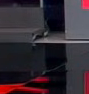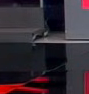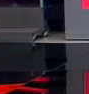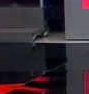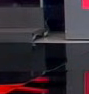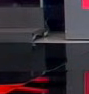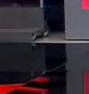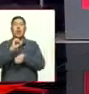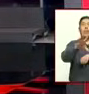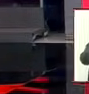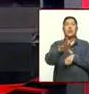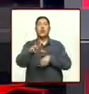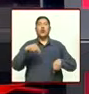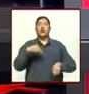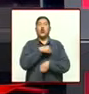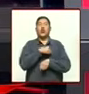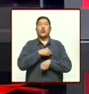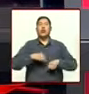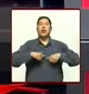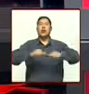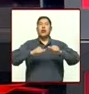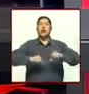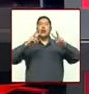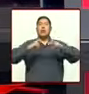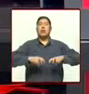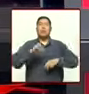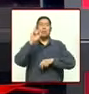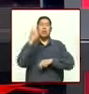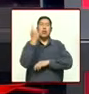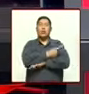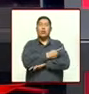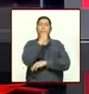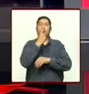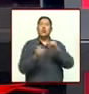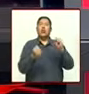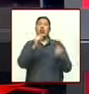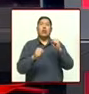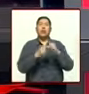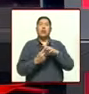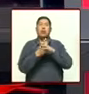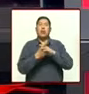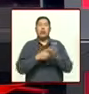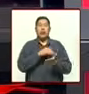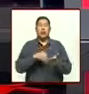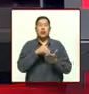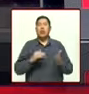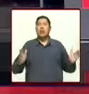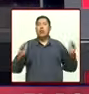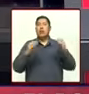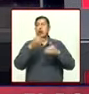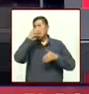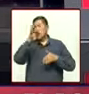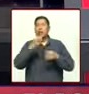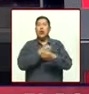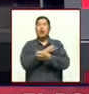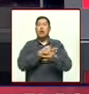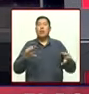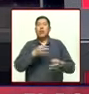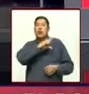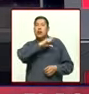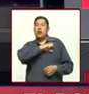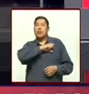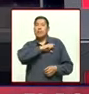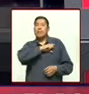Se lo había anticipado, nosotros continuamos con la investigación en torno a este vehículo que apareció en pleno centro de la ciudad, cerca a la unidad operativa